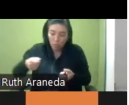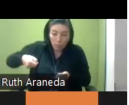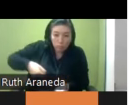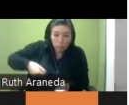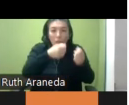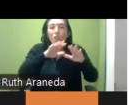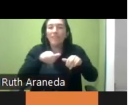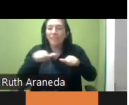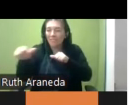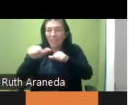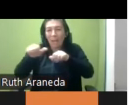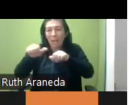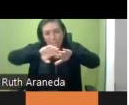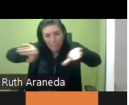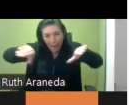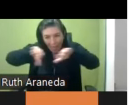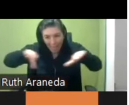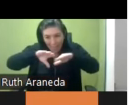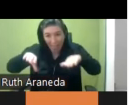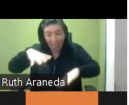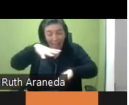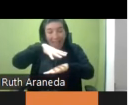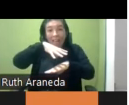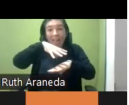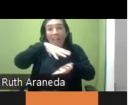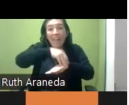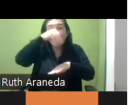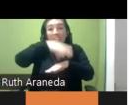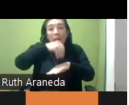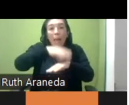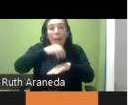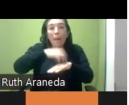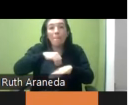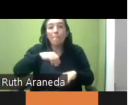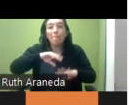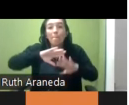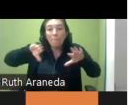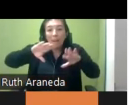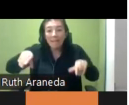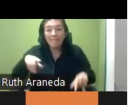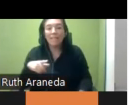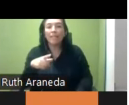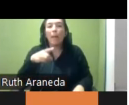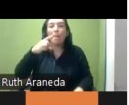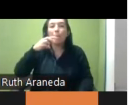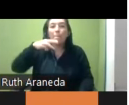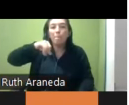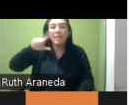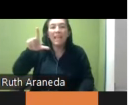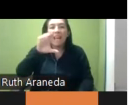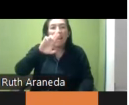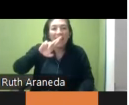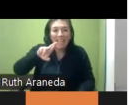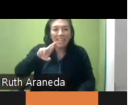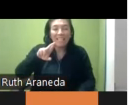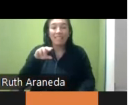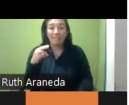de Arica, en Playa Miller. Tiene un número, Playa Miller 3, ¿no?